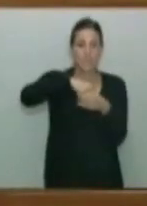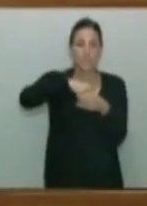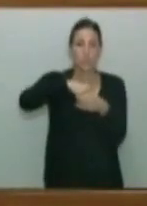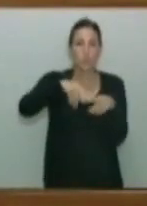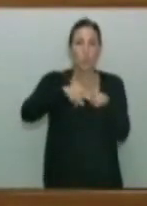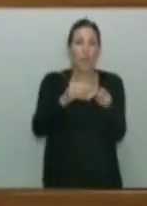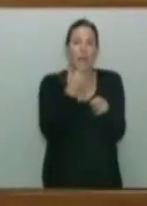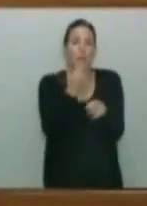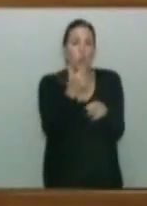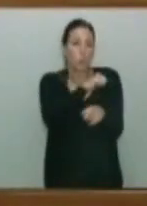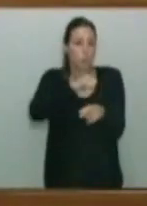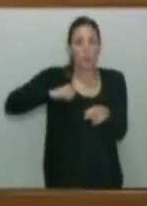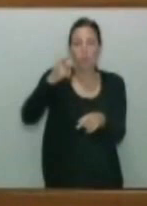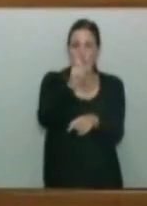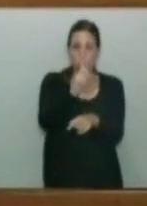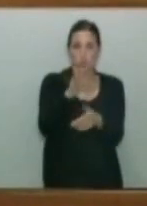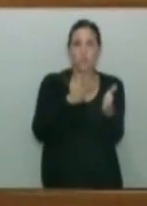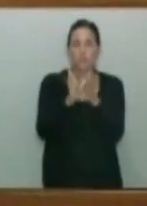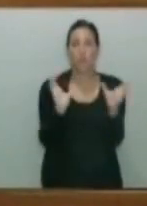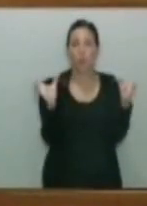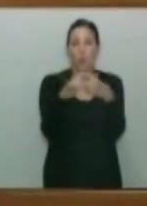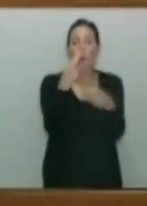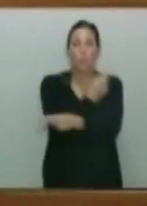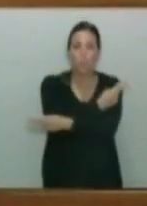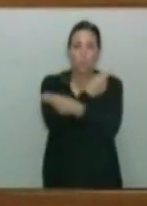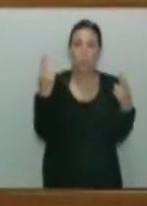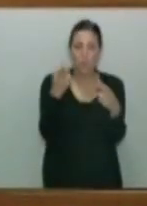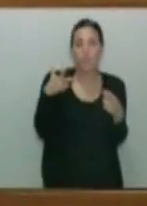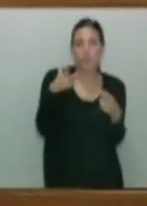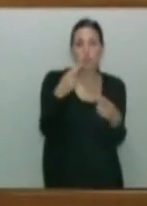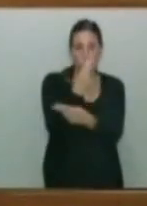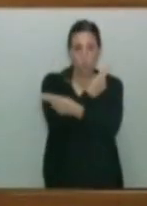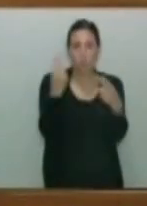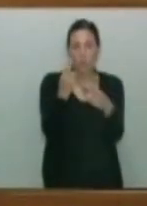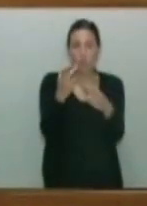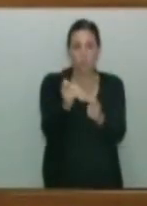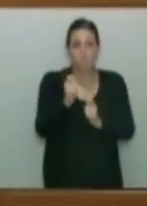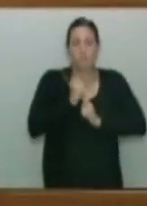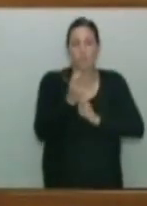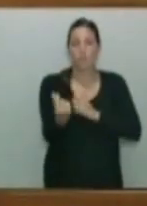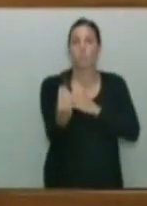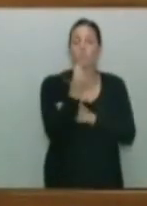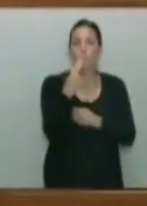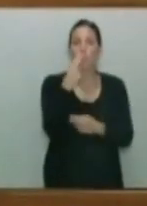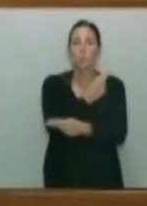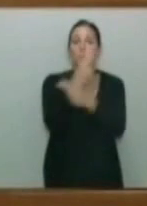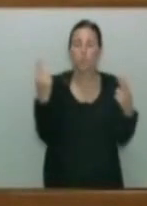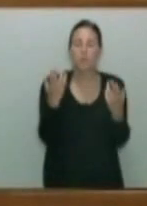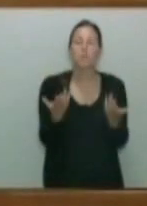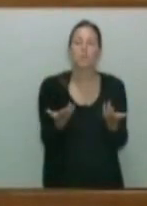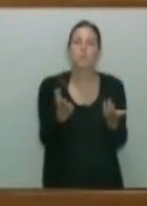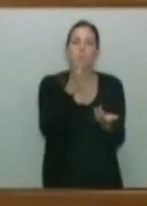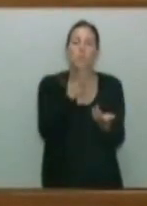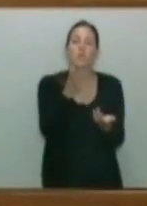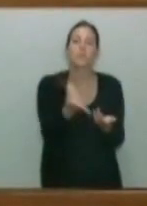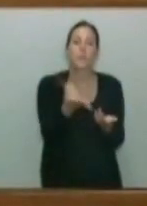una corporación privada. Somos una corporación pública sujeta al derecho público, que recibimos fondos públicos, cuantiosos fondos públicos, y que, por lo tanto, tenemos